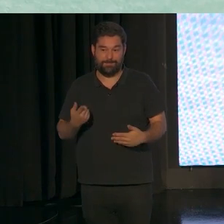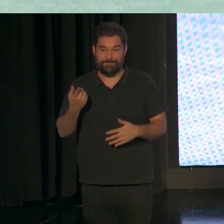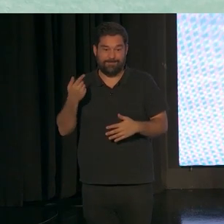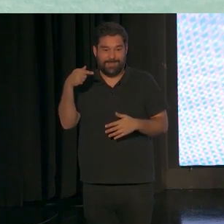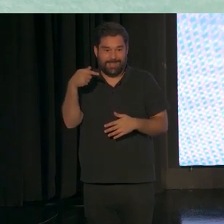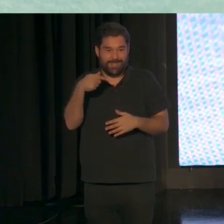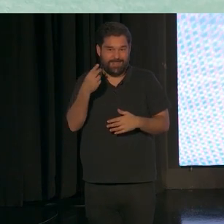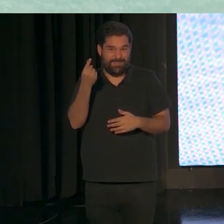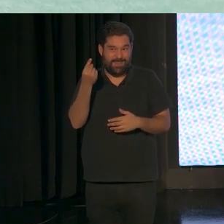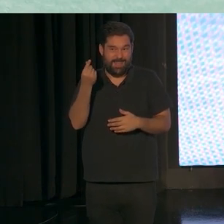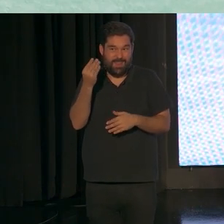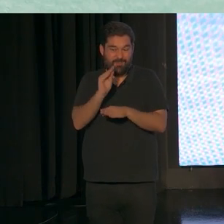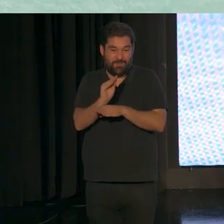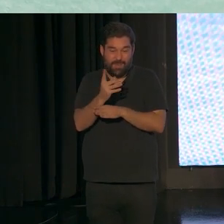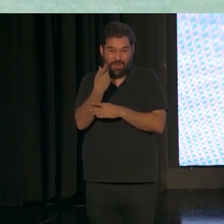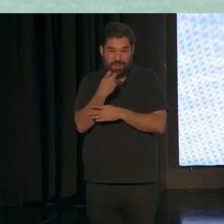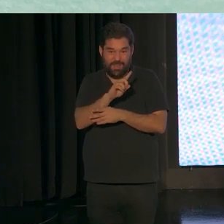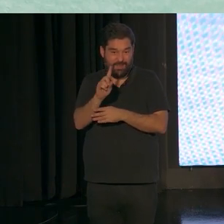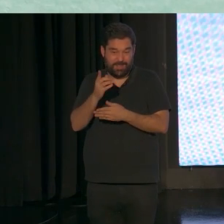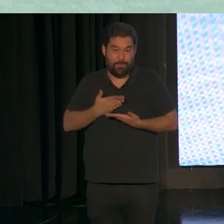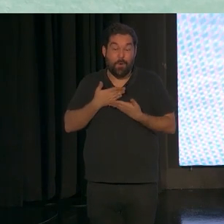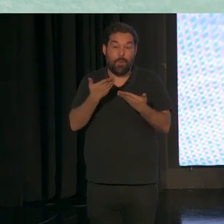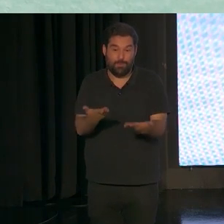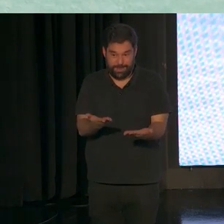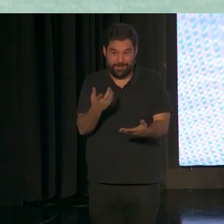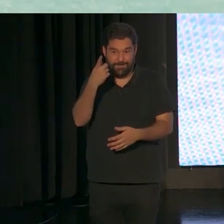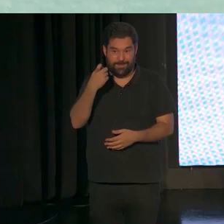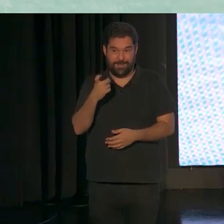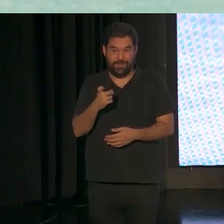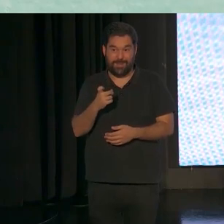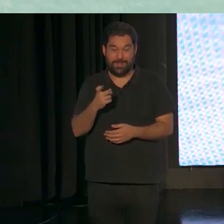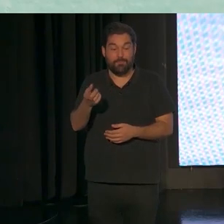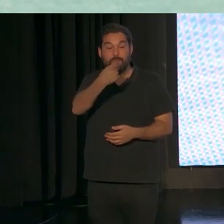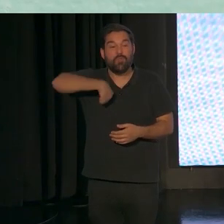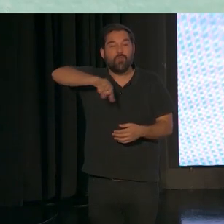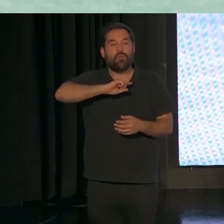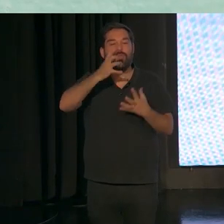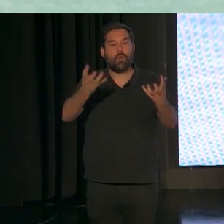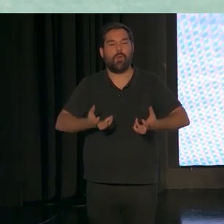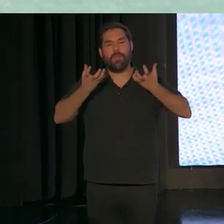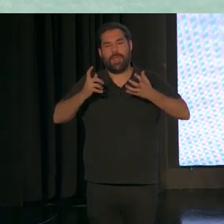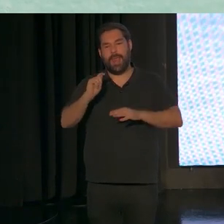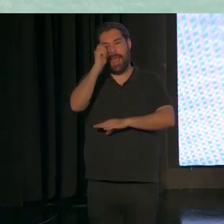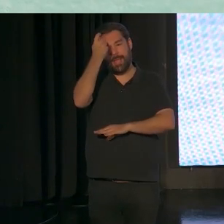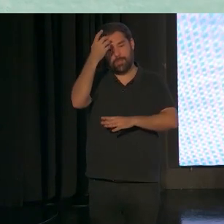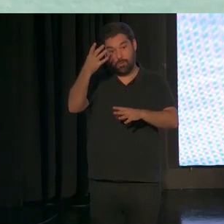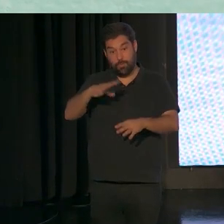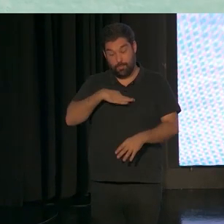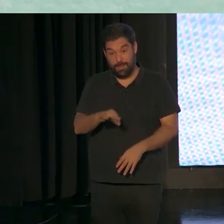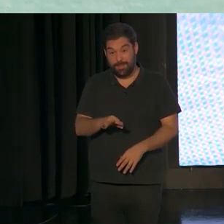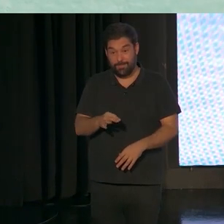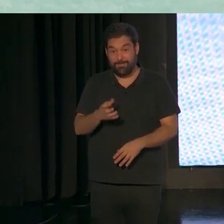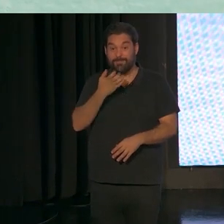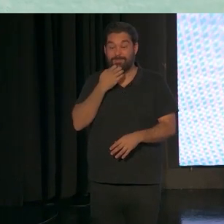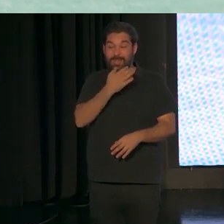tanto de presupuesto sino de voluntad eso yo creo que sí que está al alcance de nuestra mano y si se quiere pues